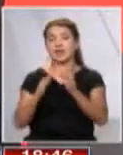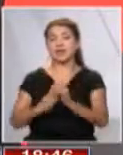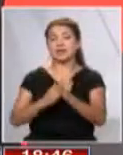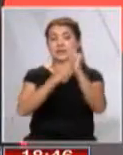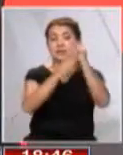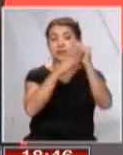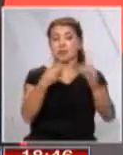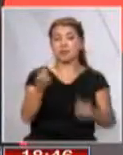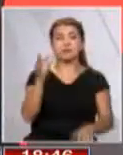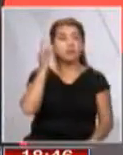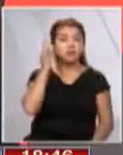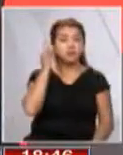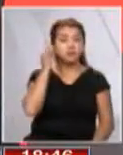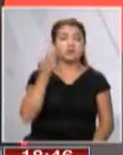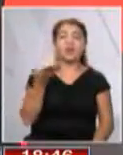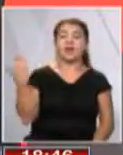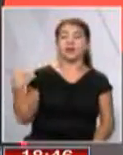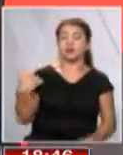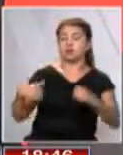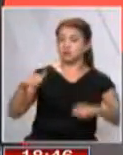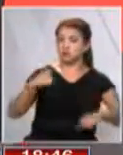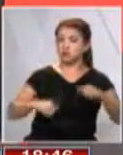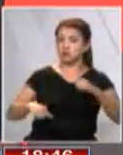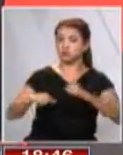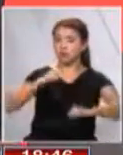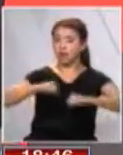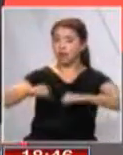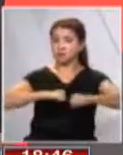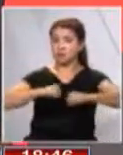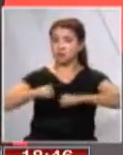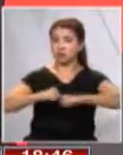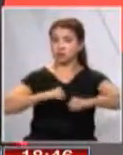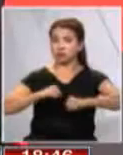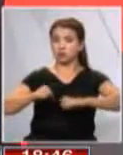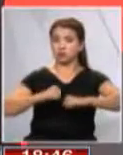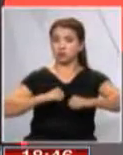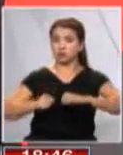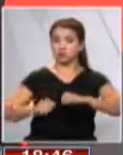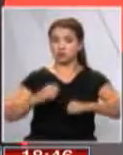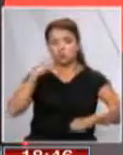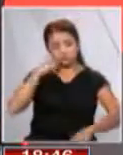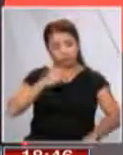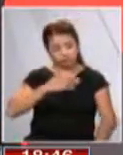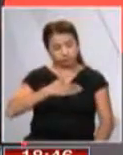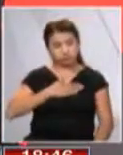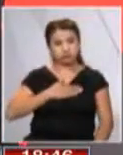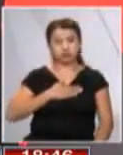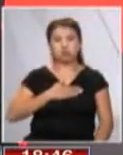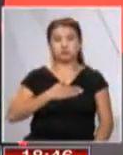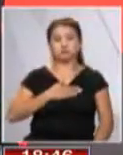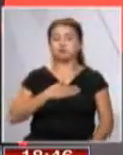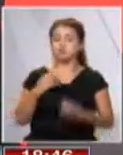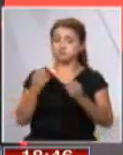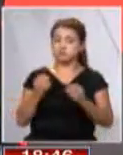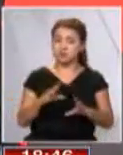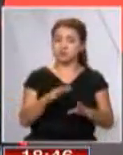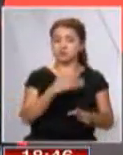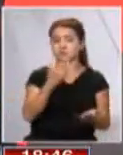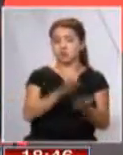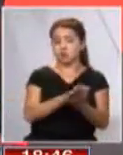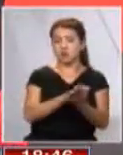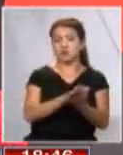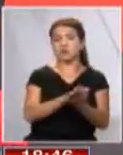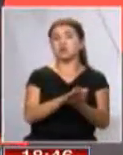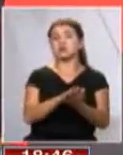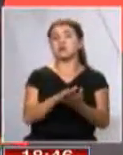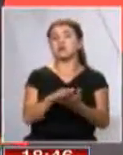de mujeres que tuvieron que sufrir el terremoto como decimos en chile en carne propia que tuvieron que sufrir la pérdida de sus seres queridos o de